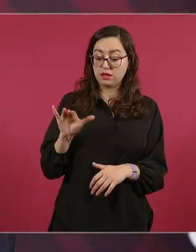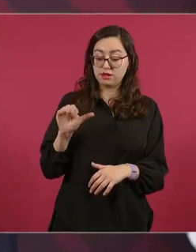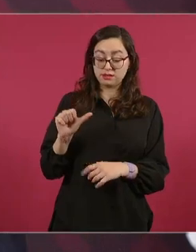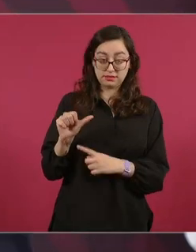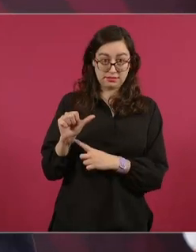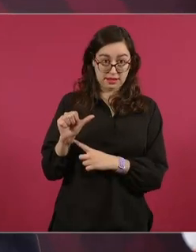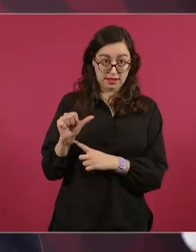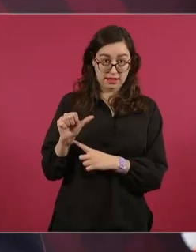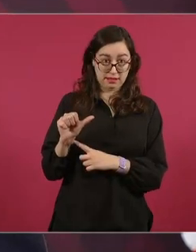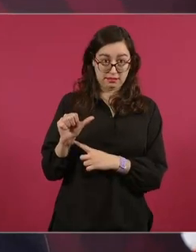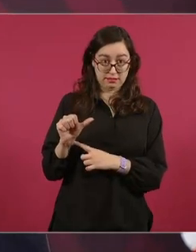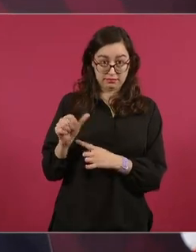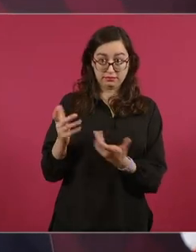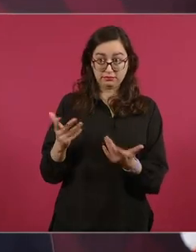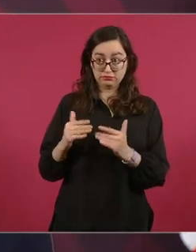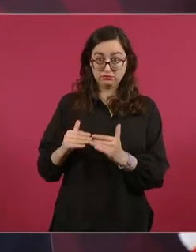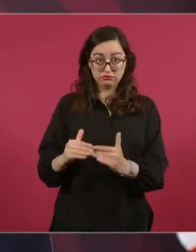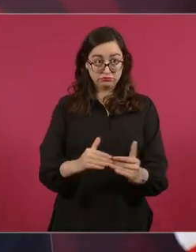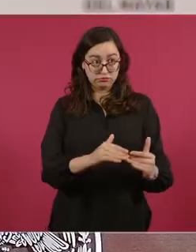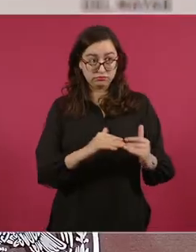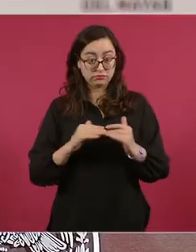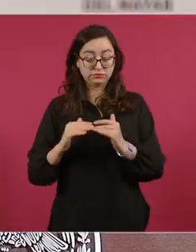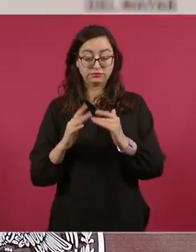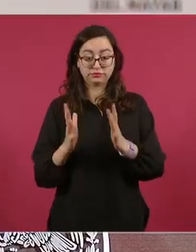si no hay